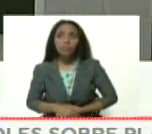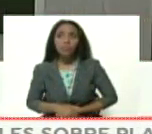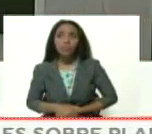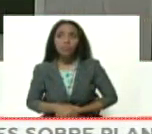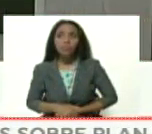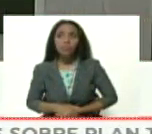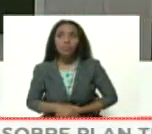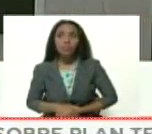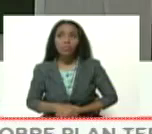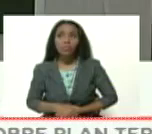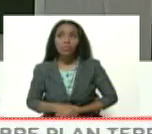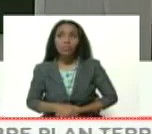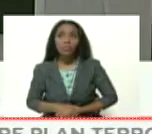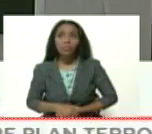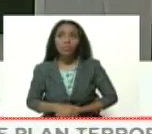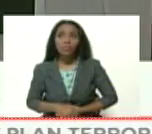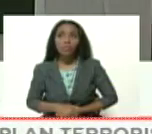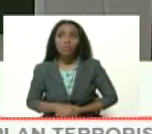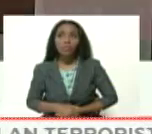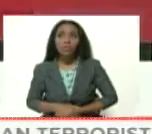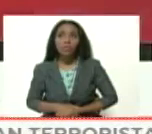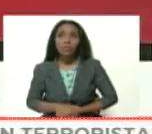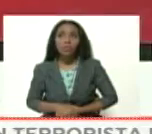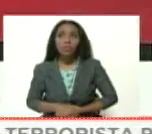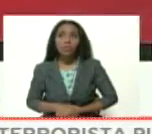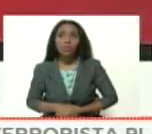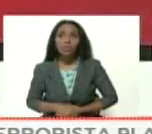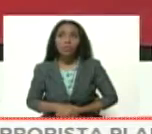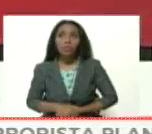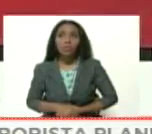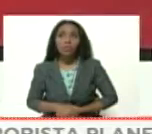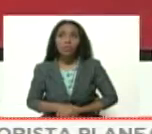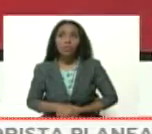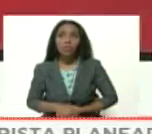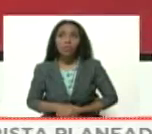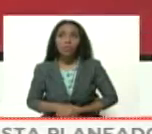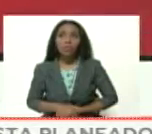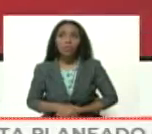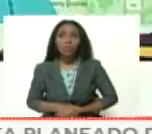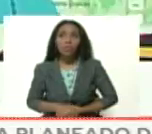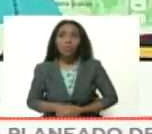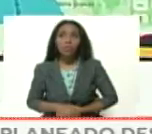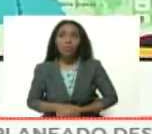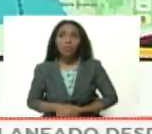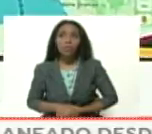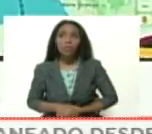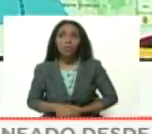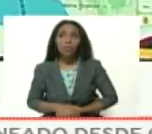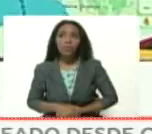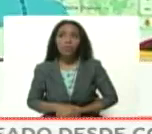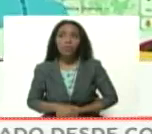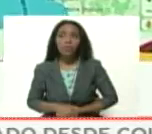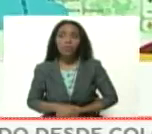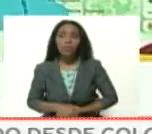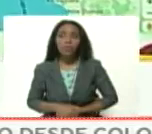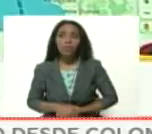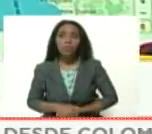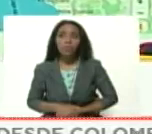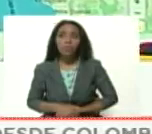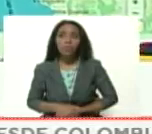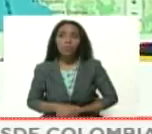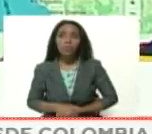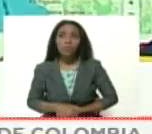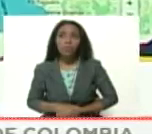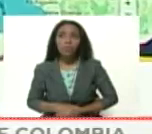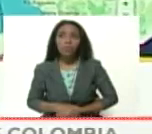La camioneta iba a salir, según el propio testimonio de este señor que fue capturado por la Policía de Tránsito de Colombia,